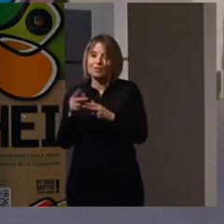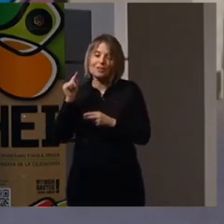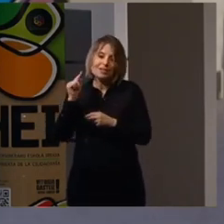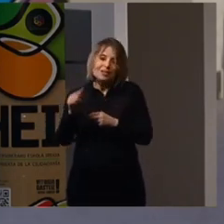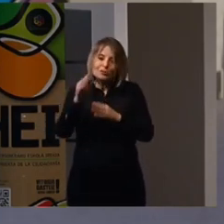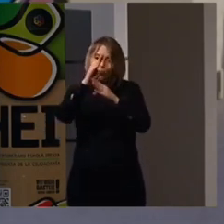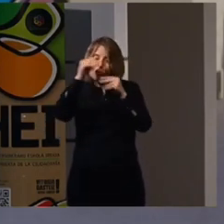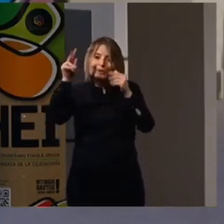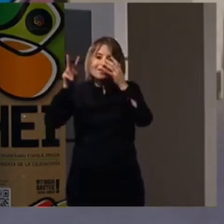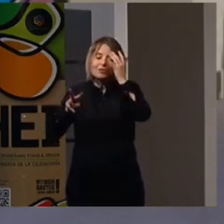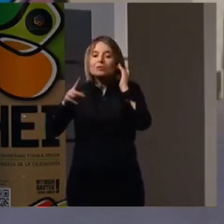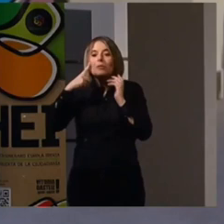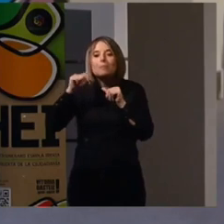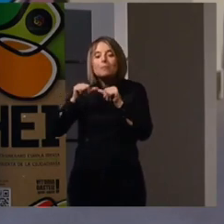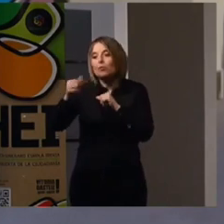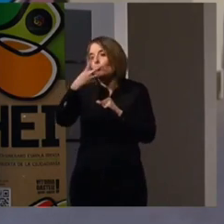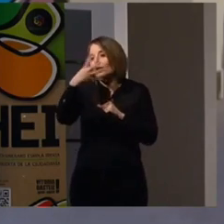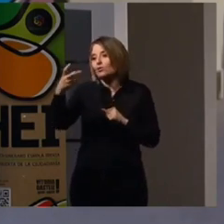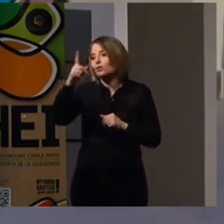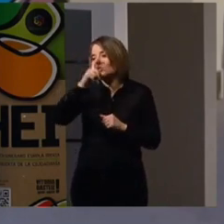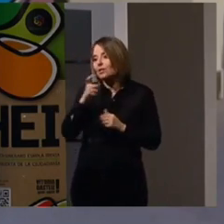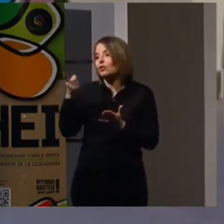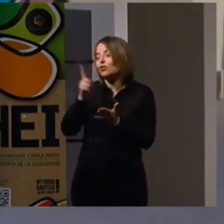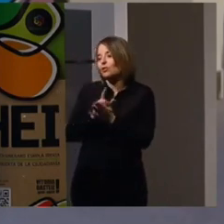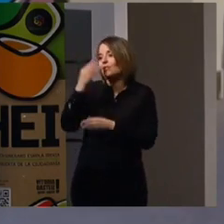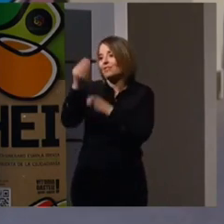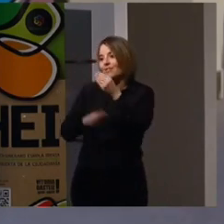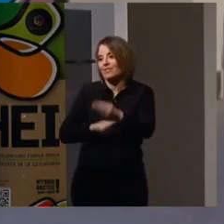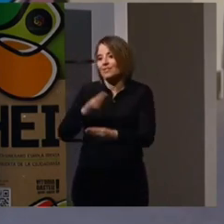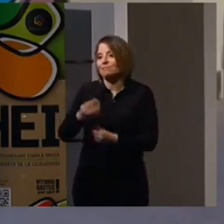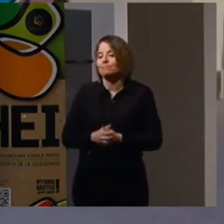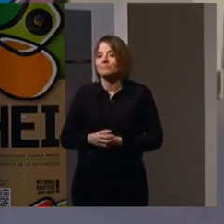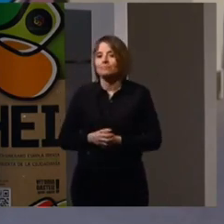ejercicio que nunca hay que dejar de hacer y que me temo que dentro de 400 años habrá que seguir haciendo.